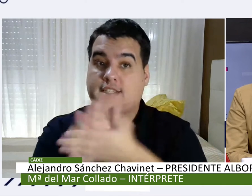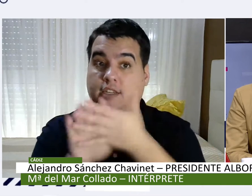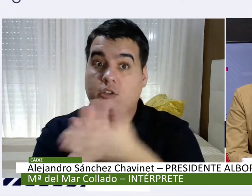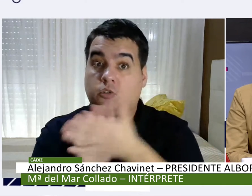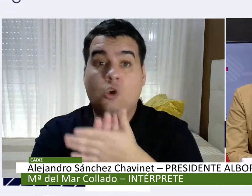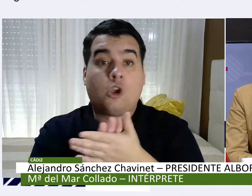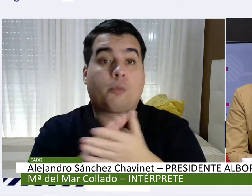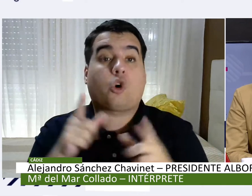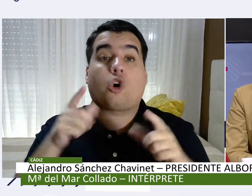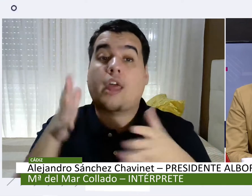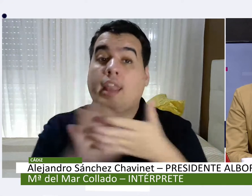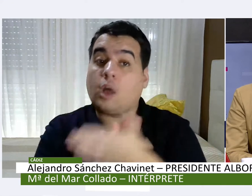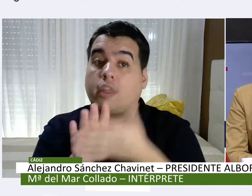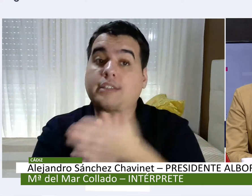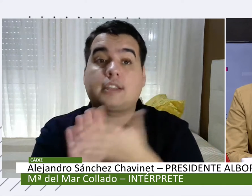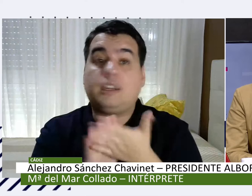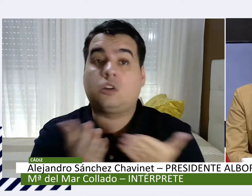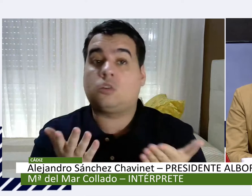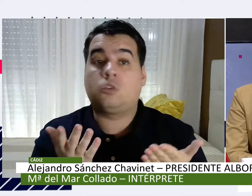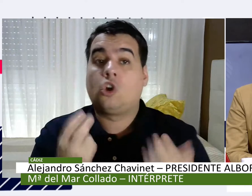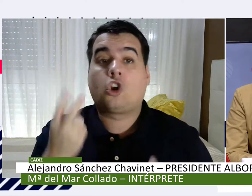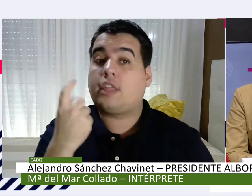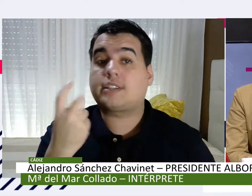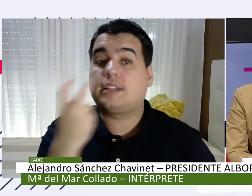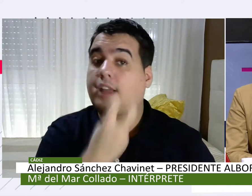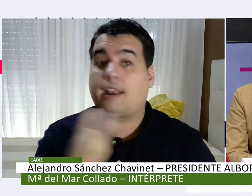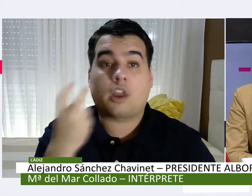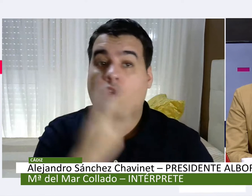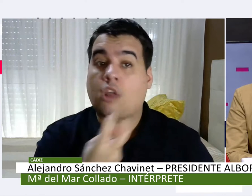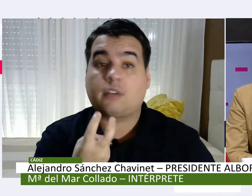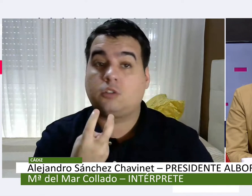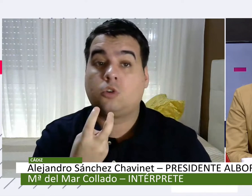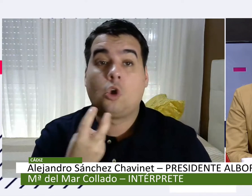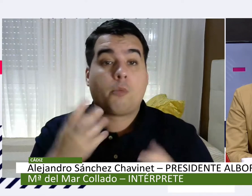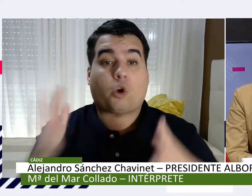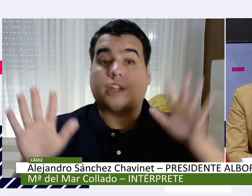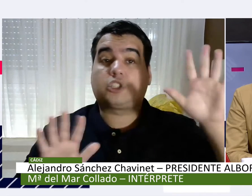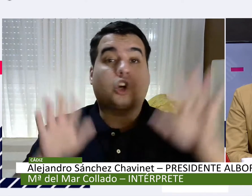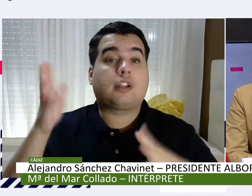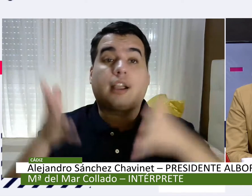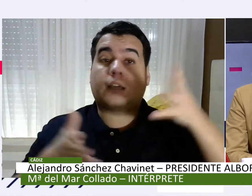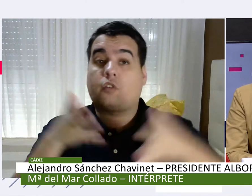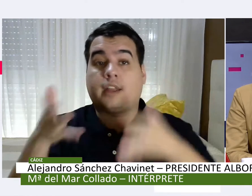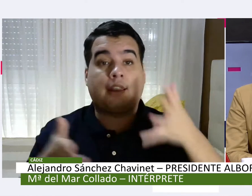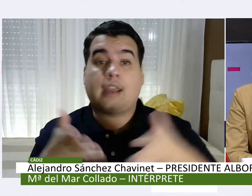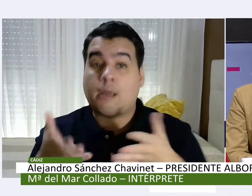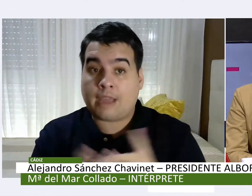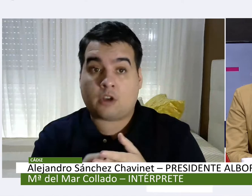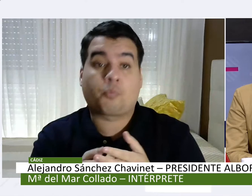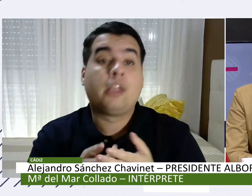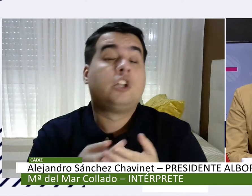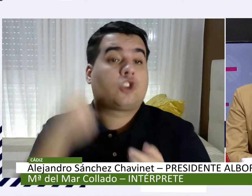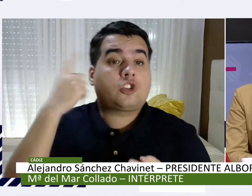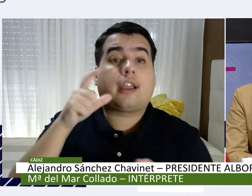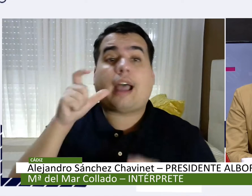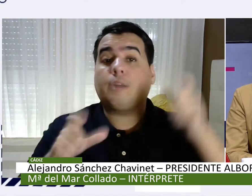los huevecillos. Porque con el nuevo huevecillo no necesita nada más, porque solo tiene que mover las